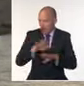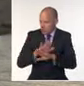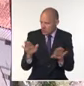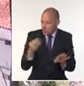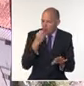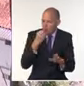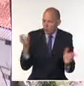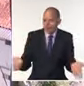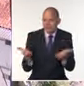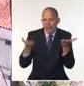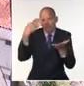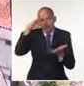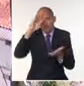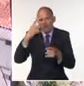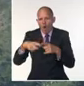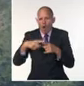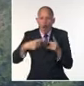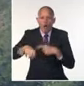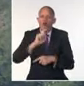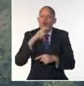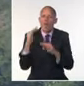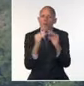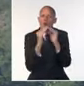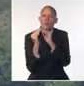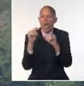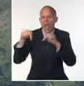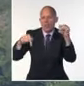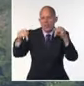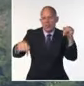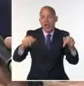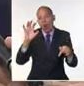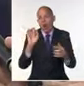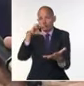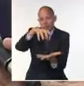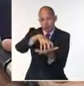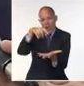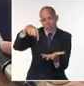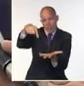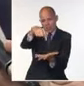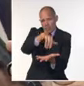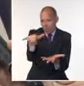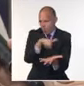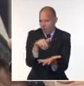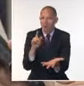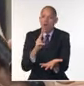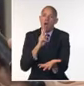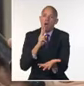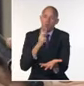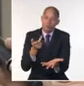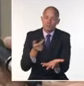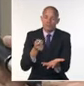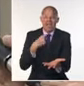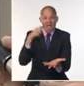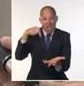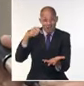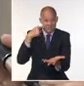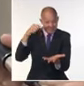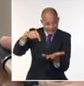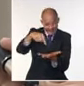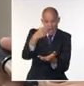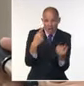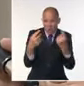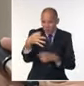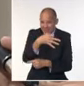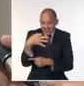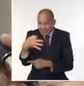del país a nivel de comunidad y en ciudades. Tenemos una cantidad de municipios que no tenemos todavía con